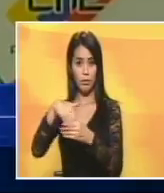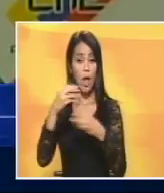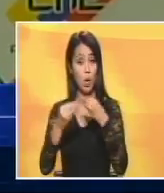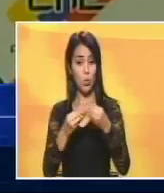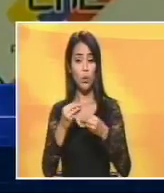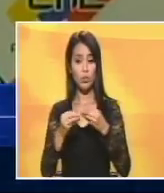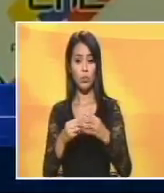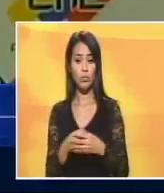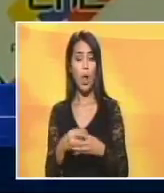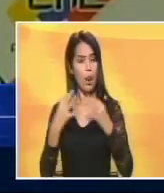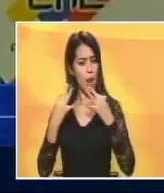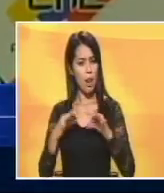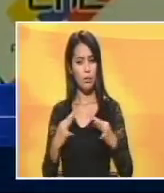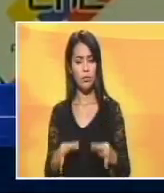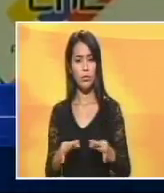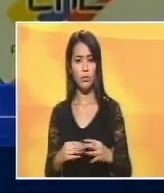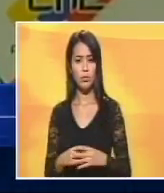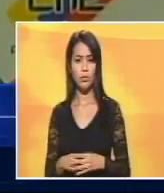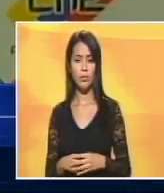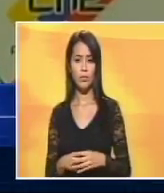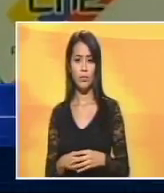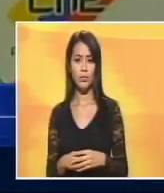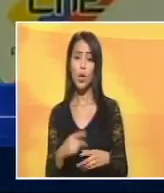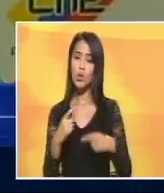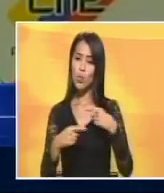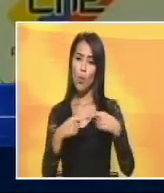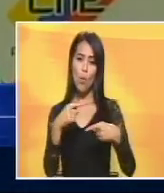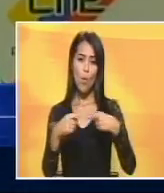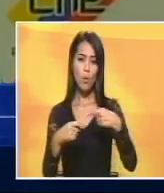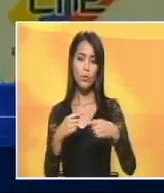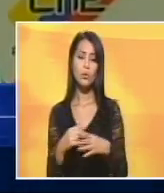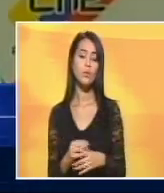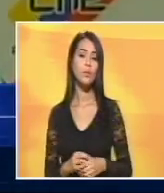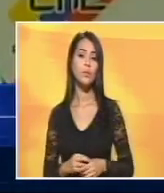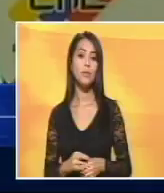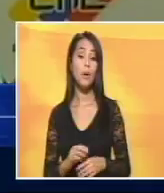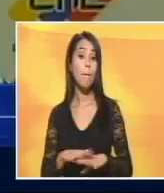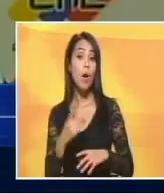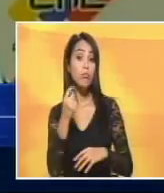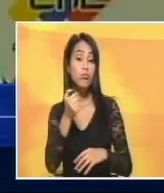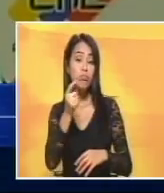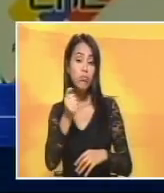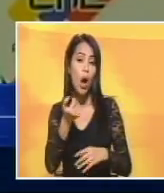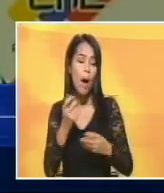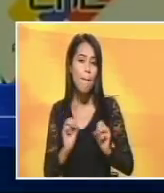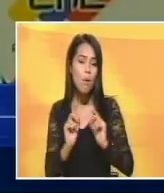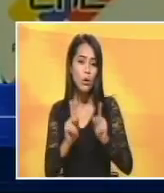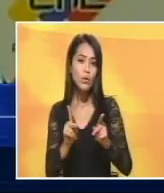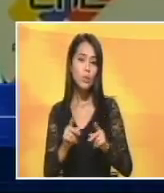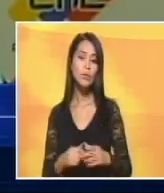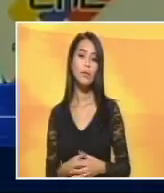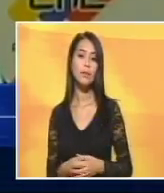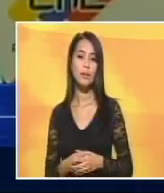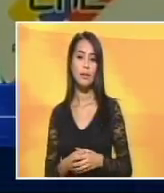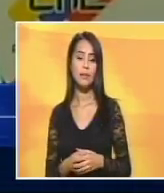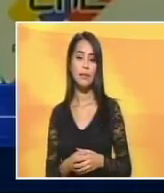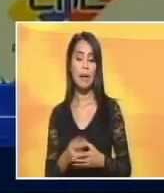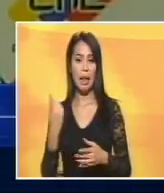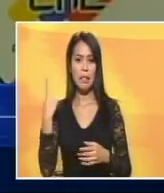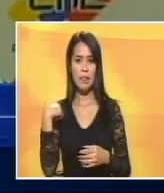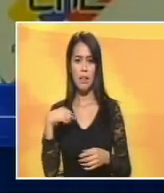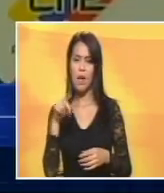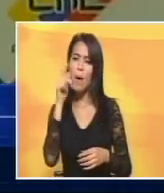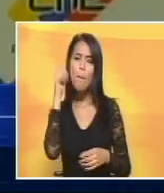hecho naturalizado, normal, cotidiano, porque no son pocas las oportunidades que ha tenido el pueblo